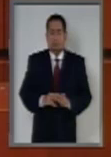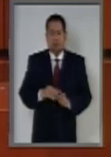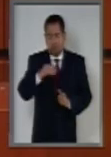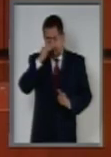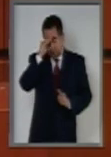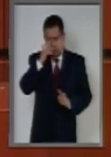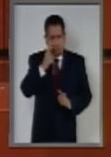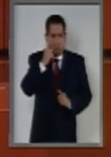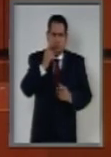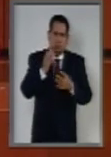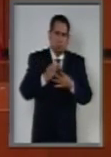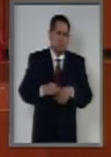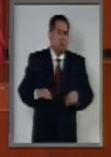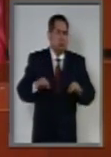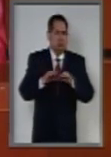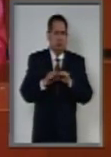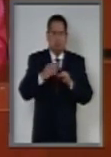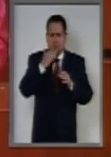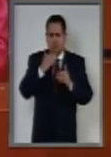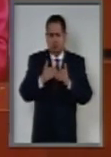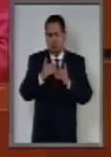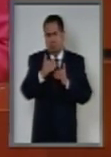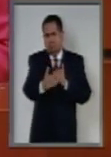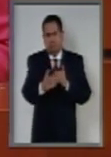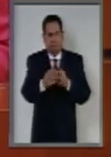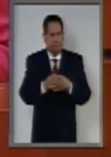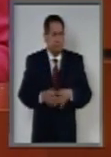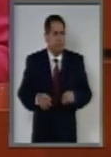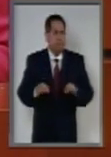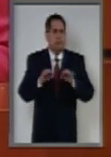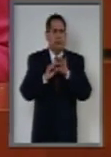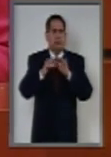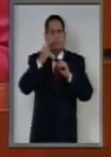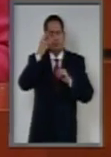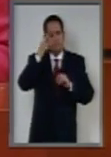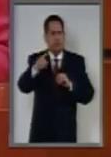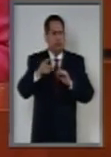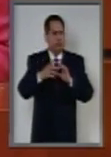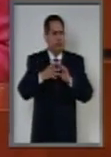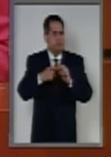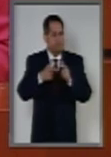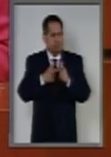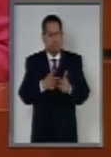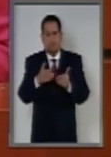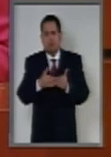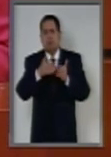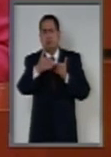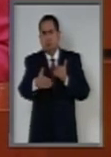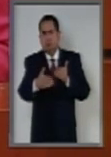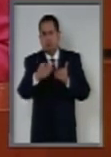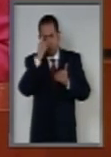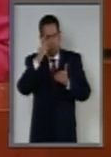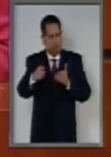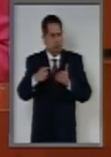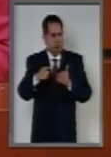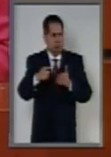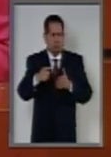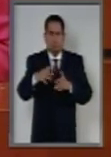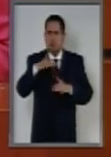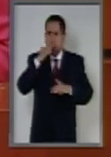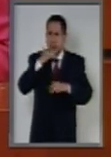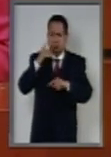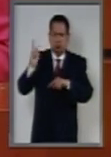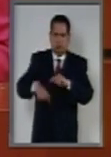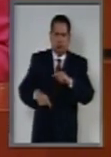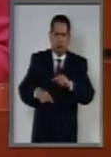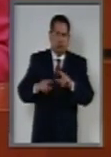constituye sin duda alguna un paso fundamental para continuar avanzando en el combate a la corrupción en